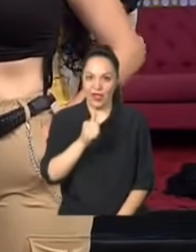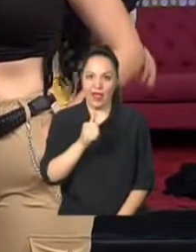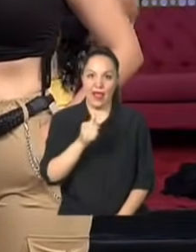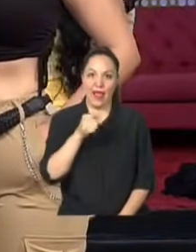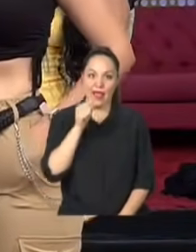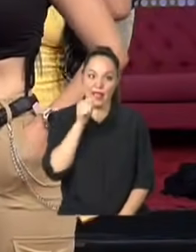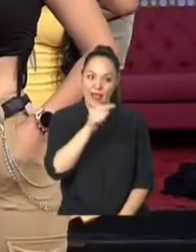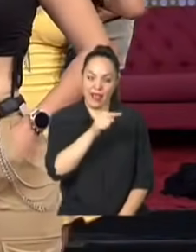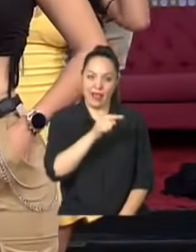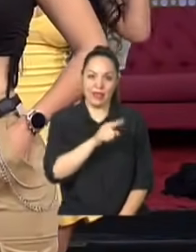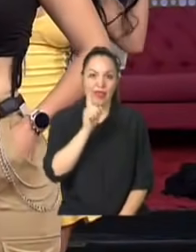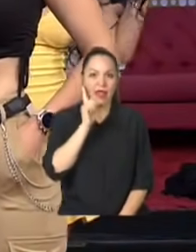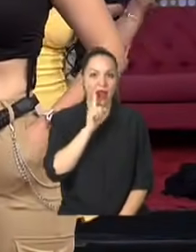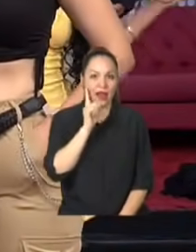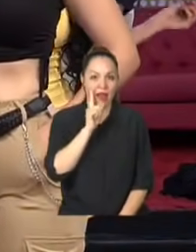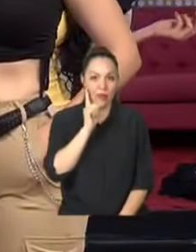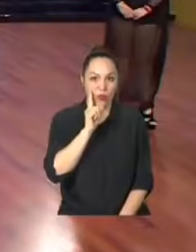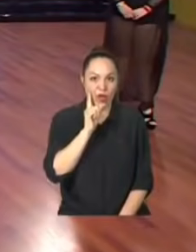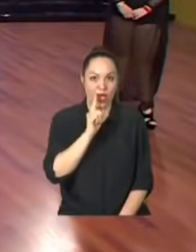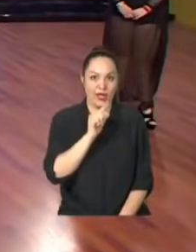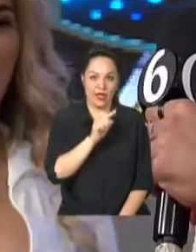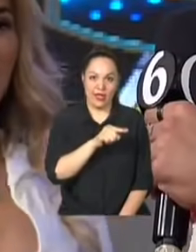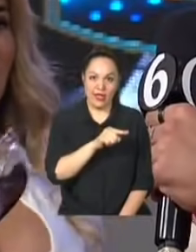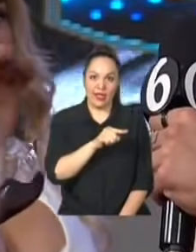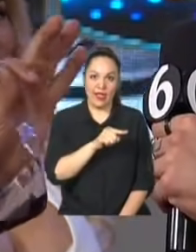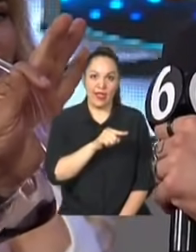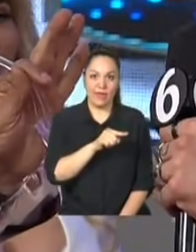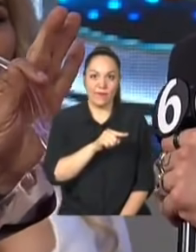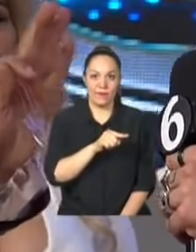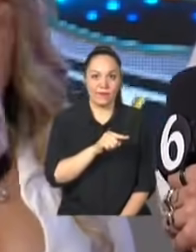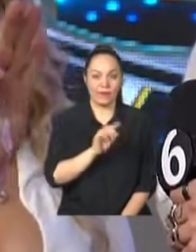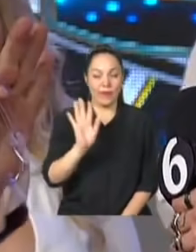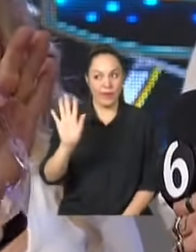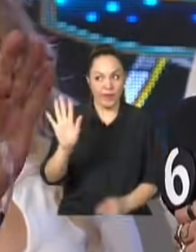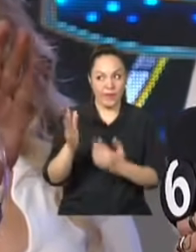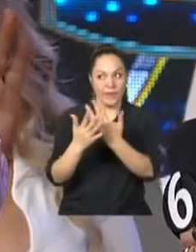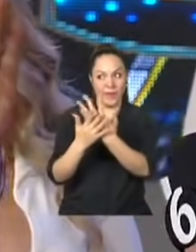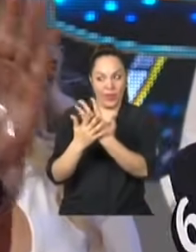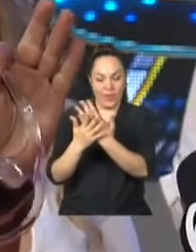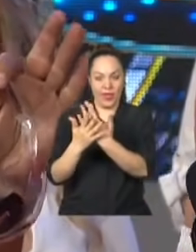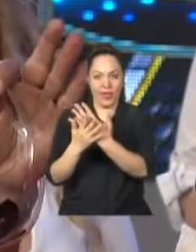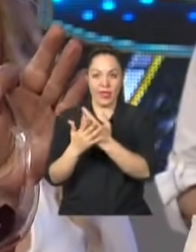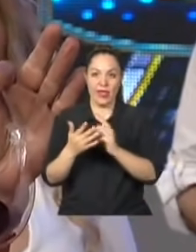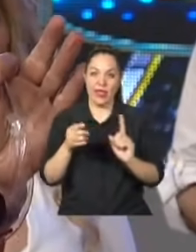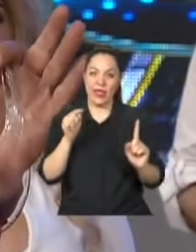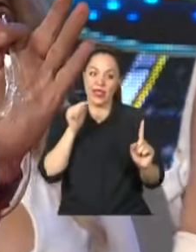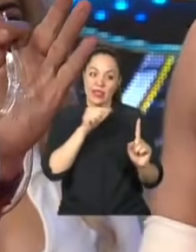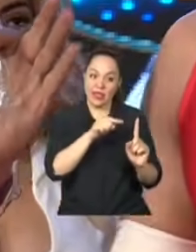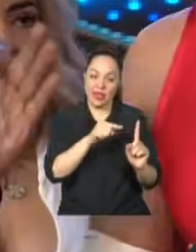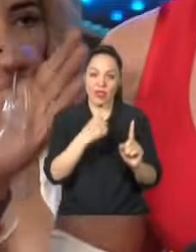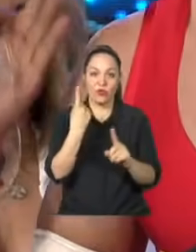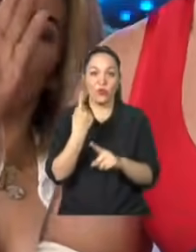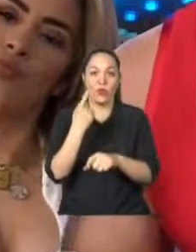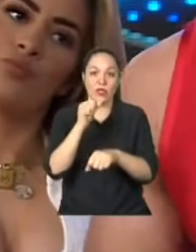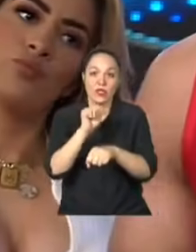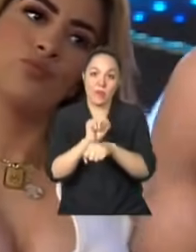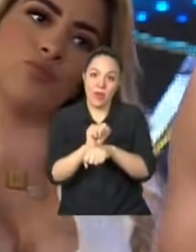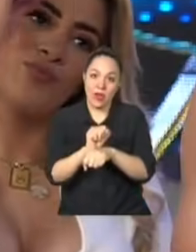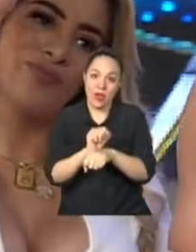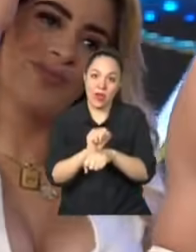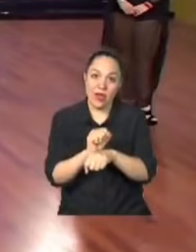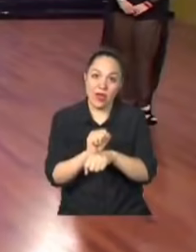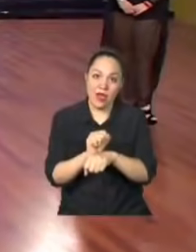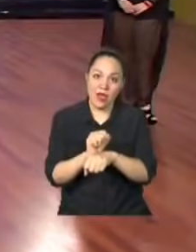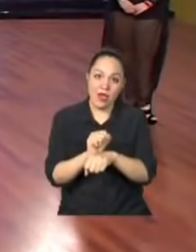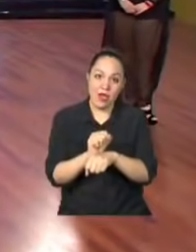te ves muy seria. ¿Quieres que saque el video? Conozco a tu mamá. ¿Quieres que saque el video? Sí, permíteme tantito. Déjame hablar. Tienes una semana, mami, y ya... ¡Mami!